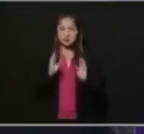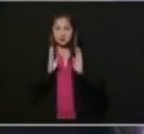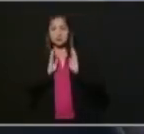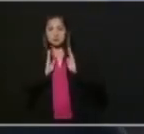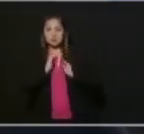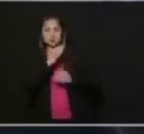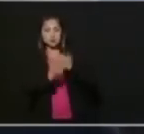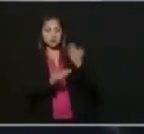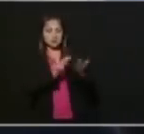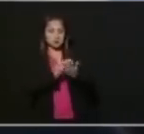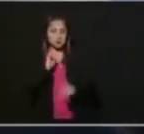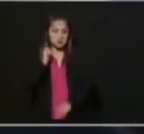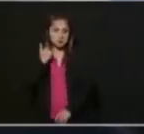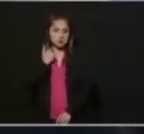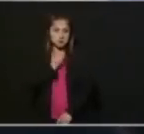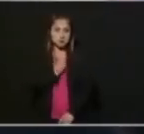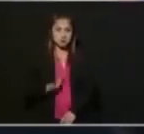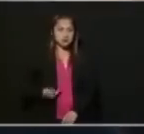No habrá